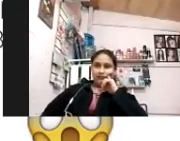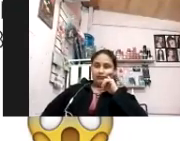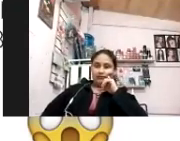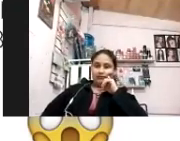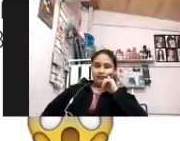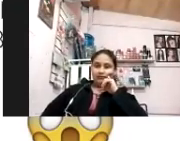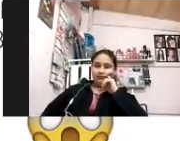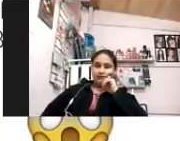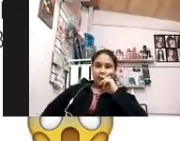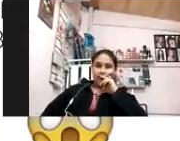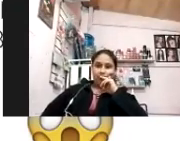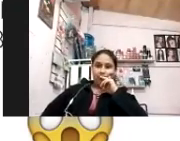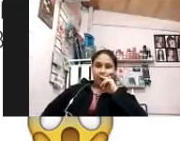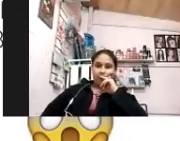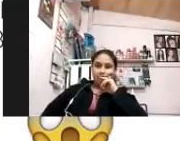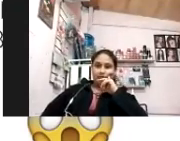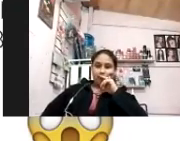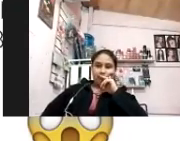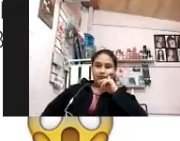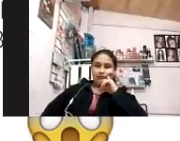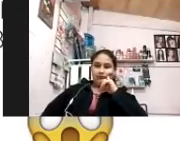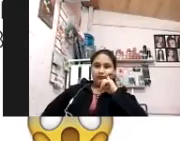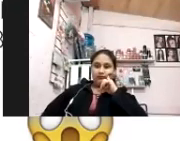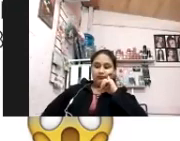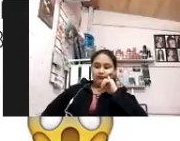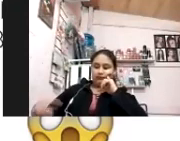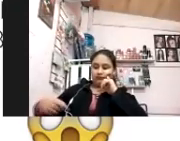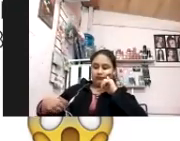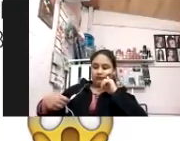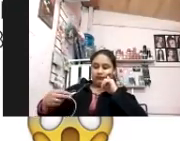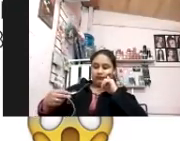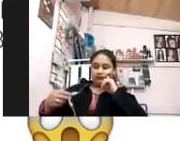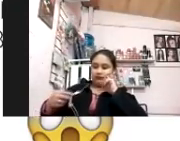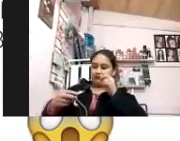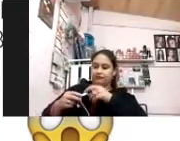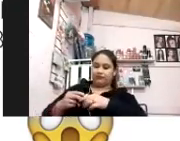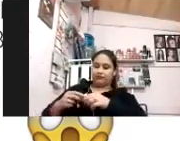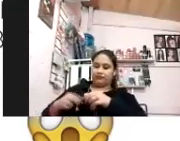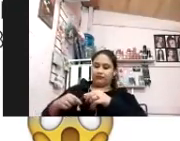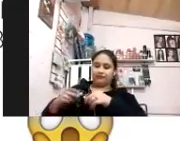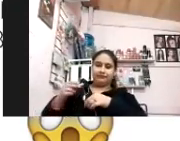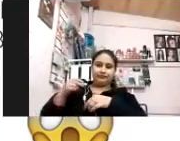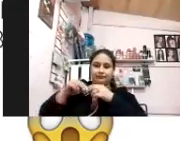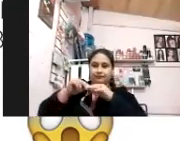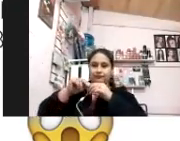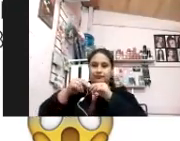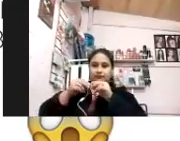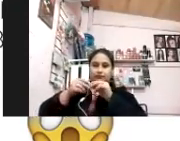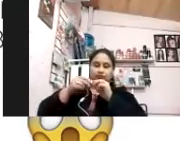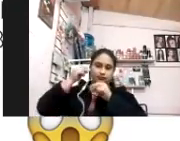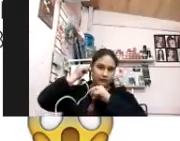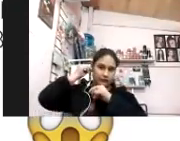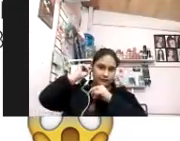la tristeza, que es una emoción, con la depresión, ¿verdad? La tristeza, pero no